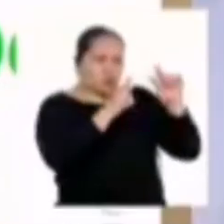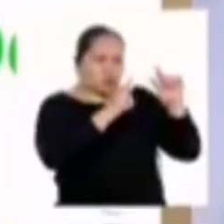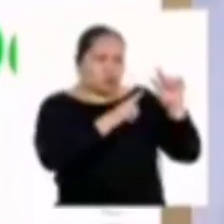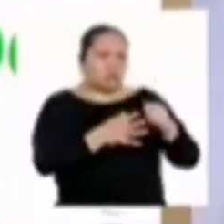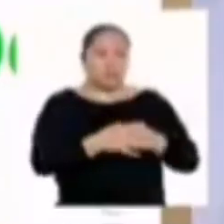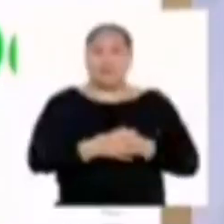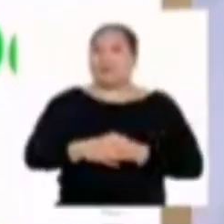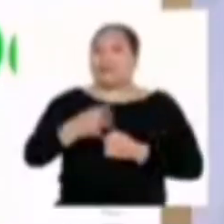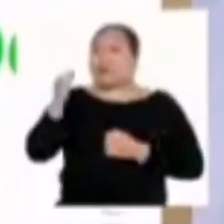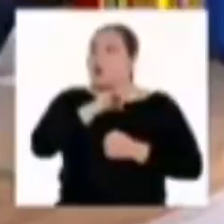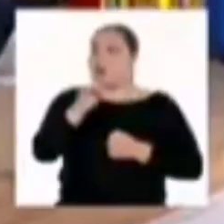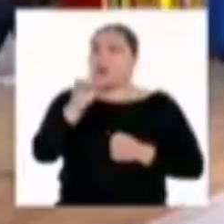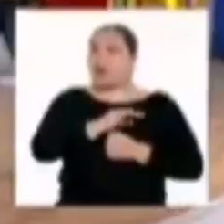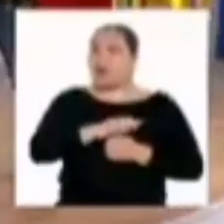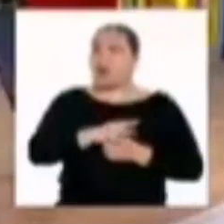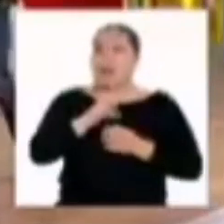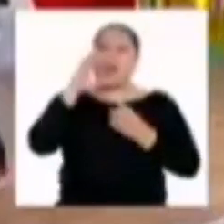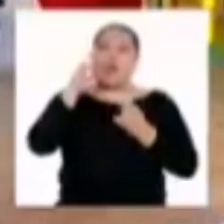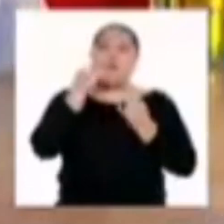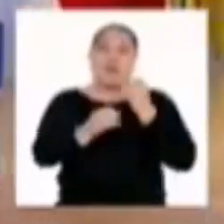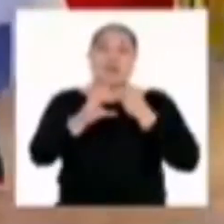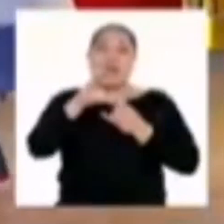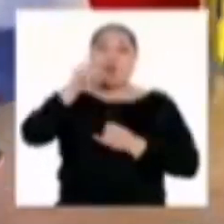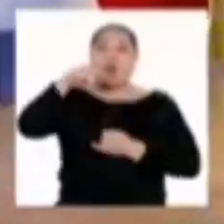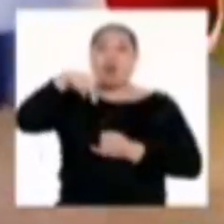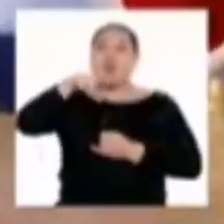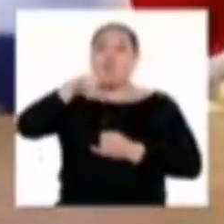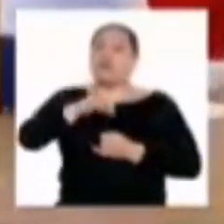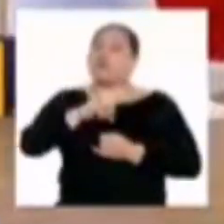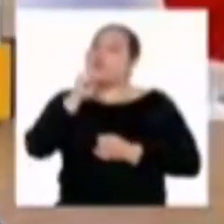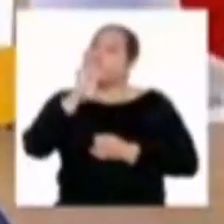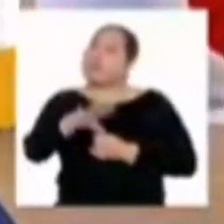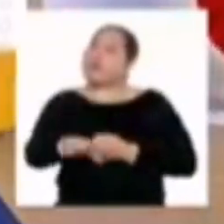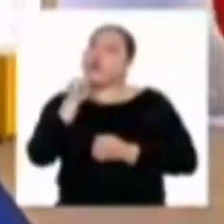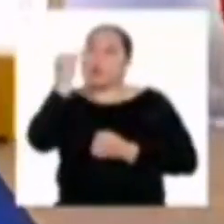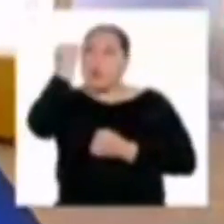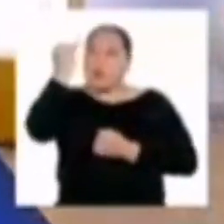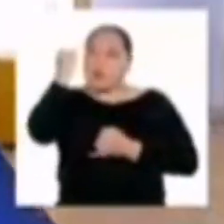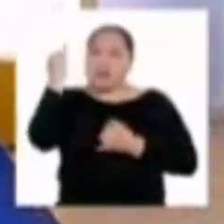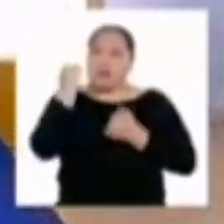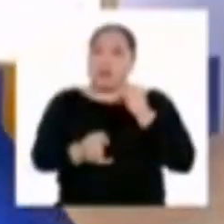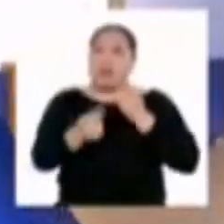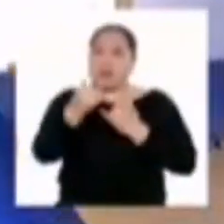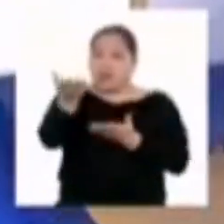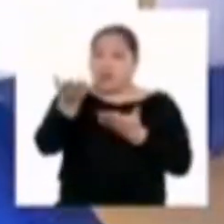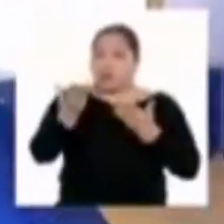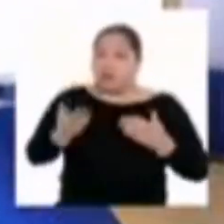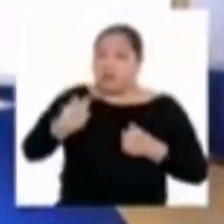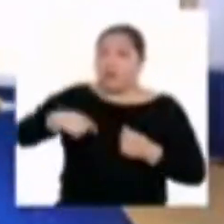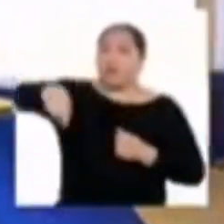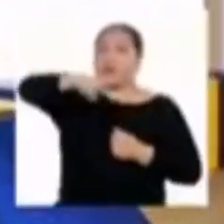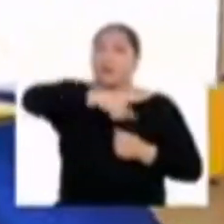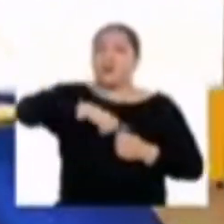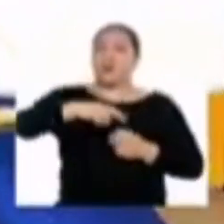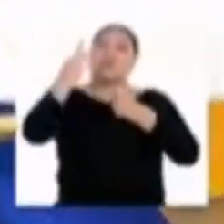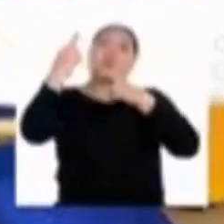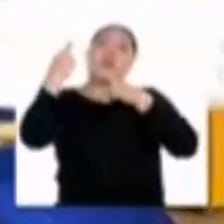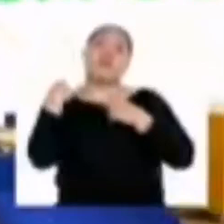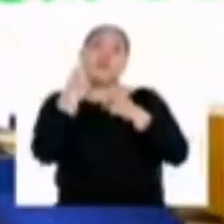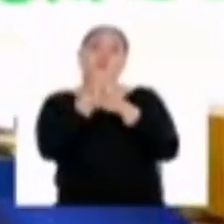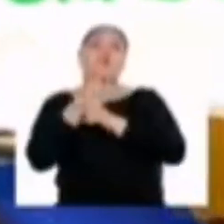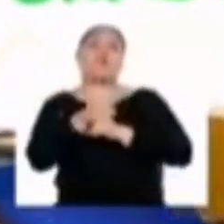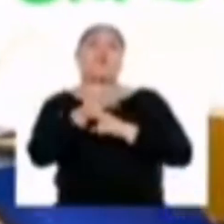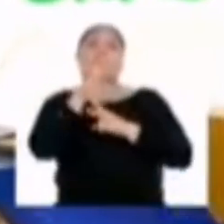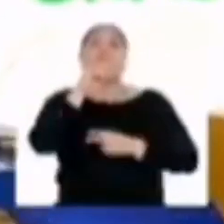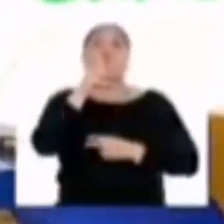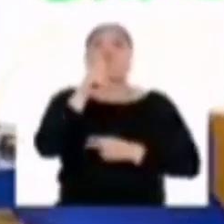leer? Como toda conclusión, propone una acción final. En este caso nos invita a que seamos responsables con el